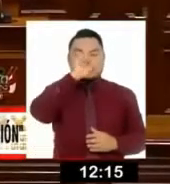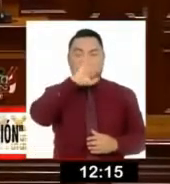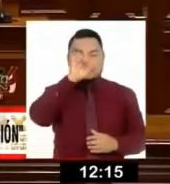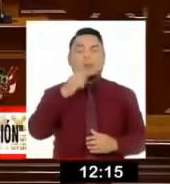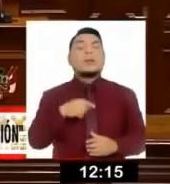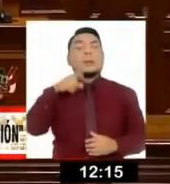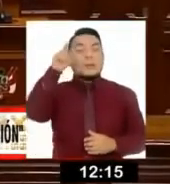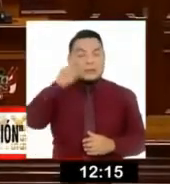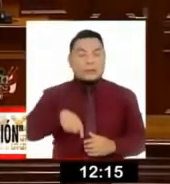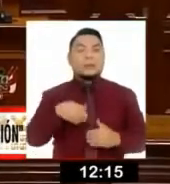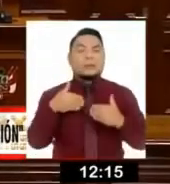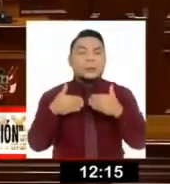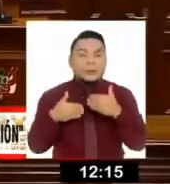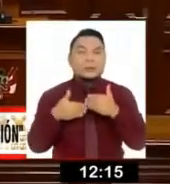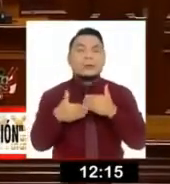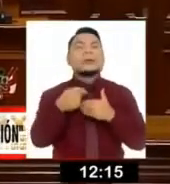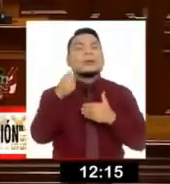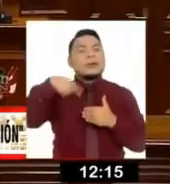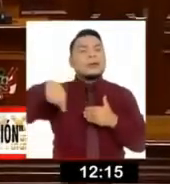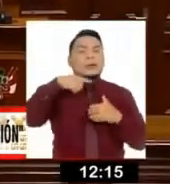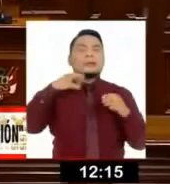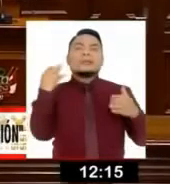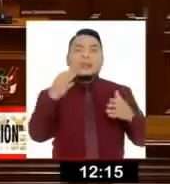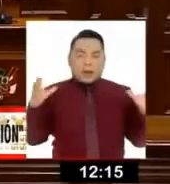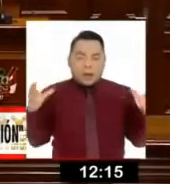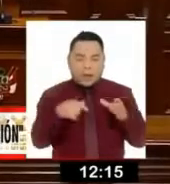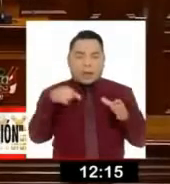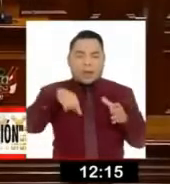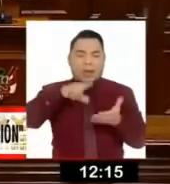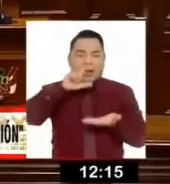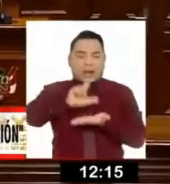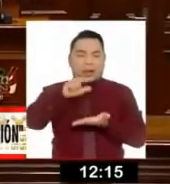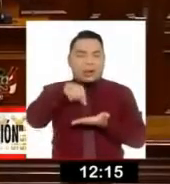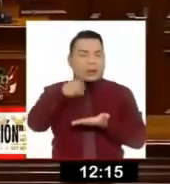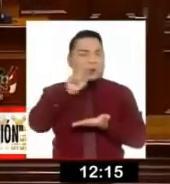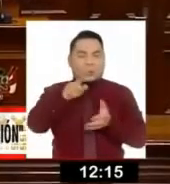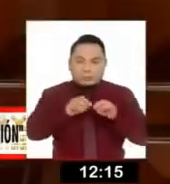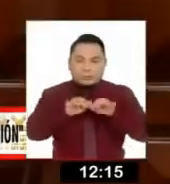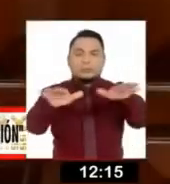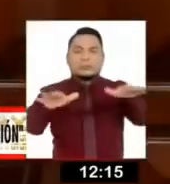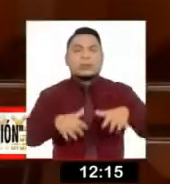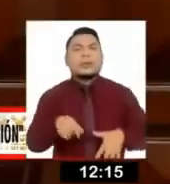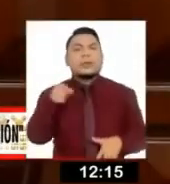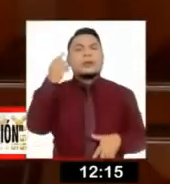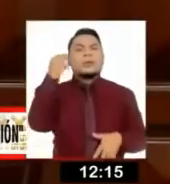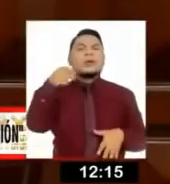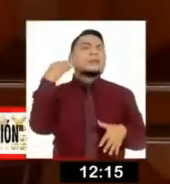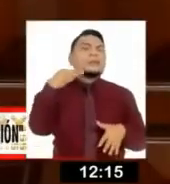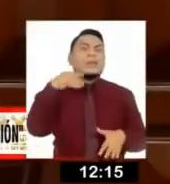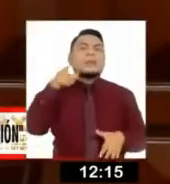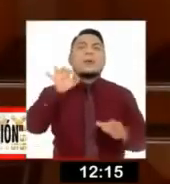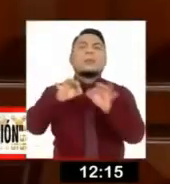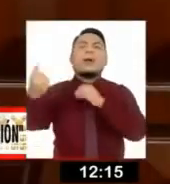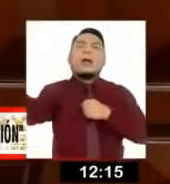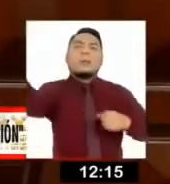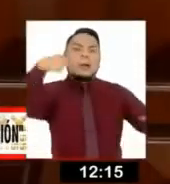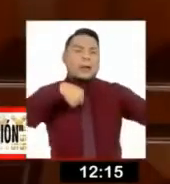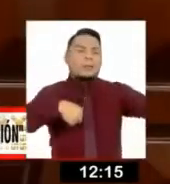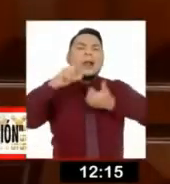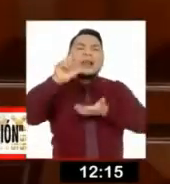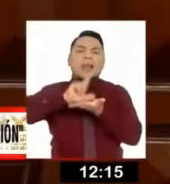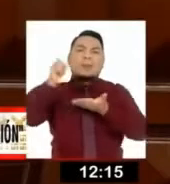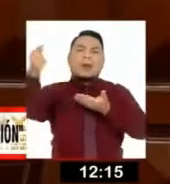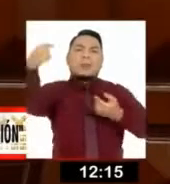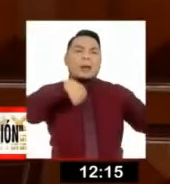Debemos terminar con el centralismo que provoca que millones de peruanos tengan que viajar a Lima por una consulta